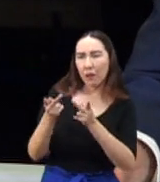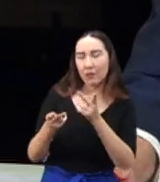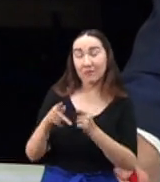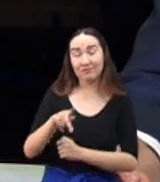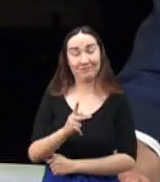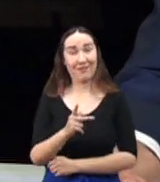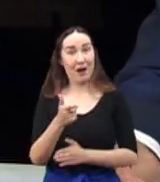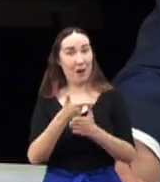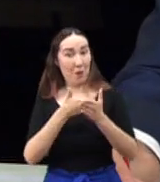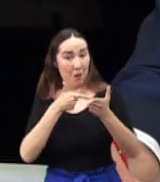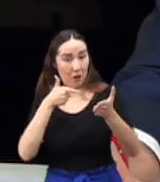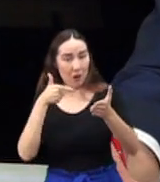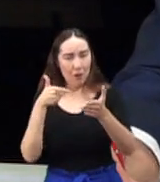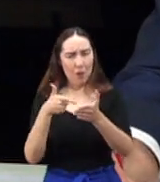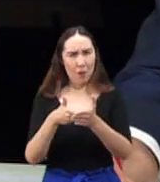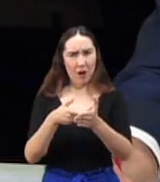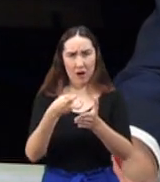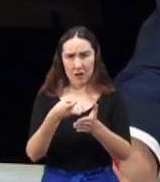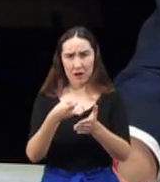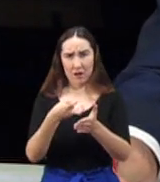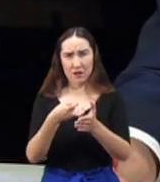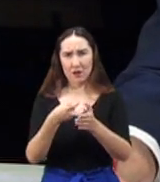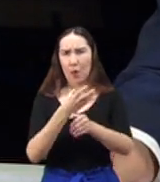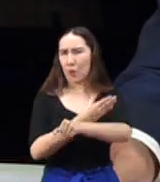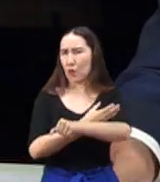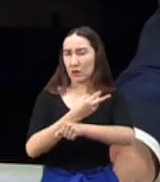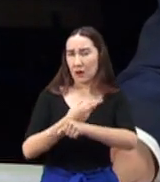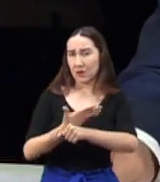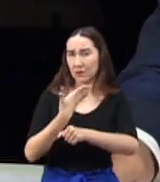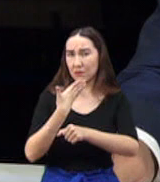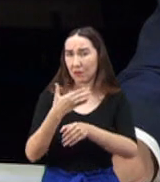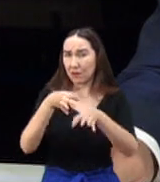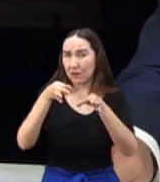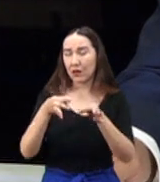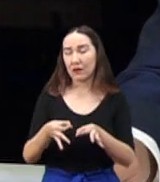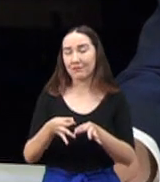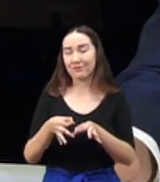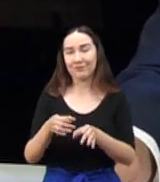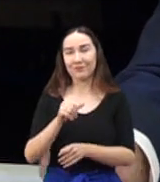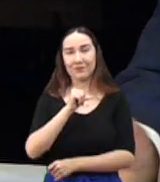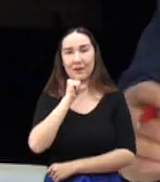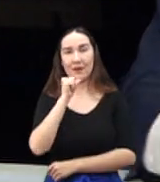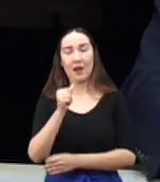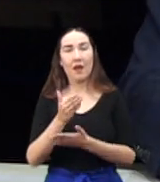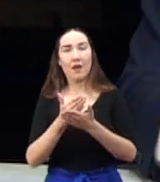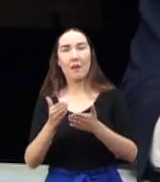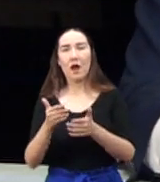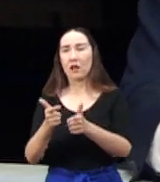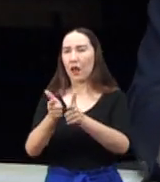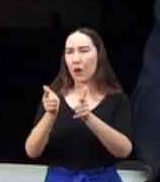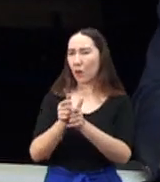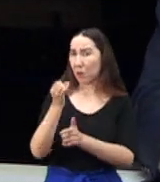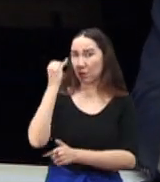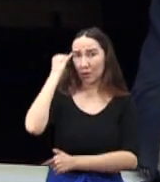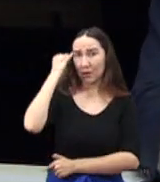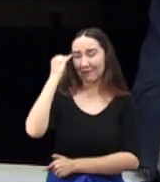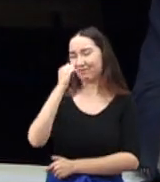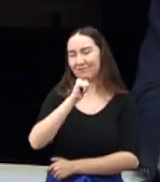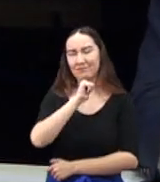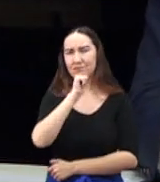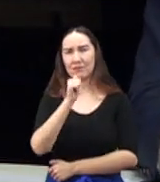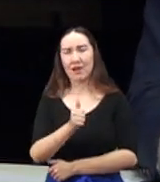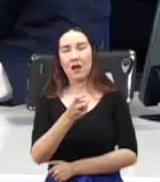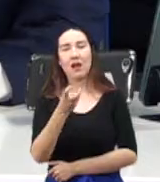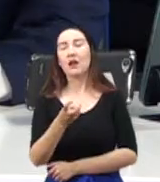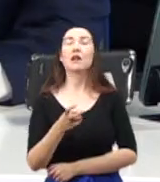no implican una organización o una coordinación con los integrantes de las comunidades o de los pueblos indígenas. Entonces, lo